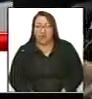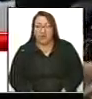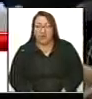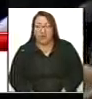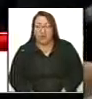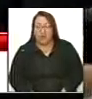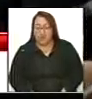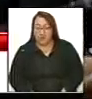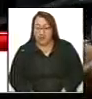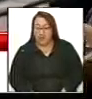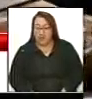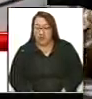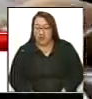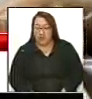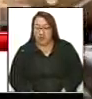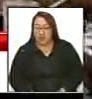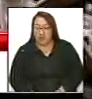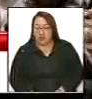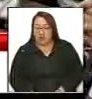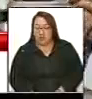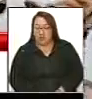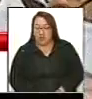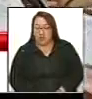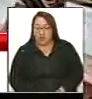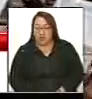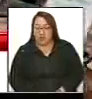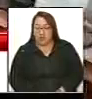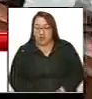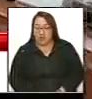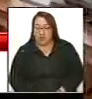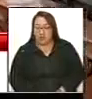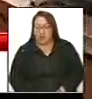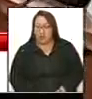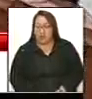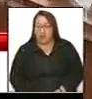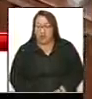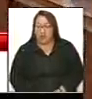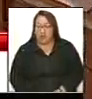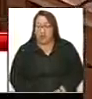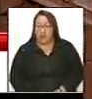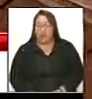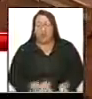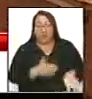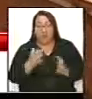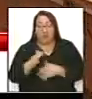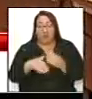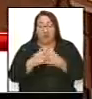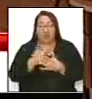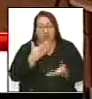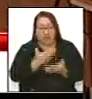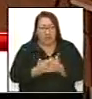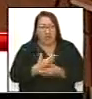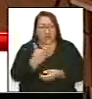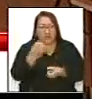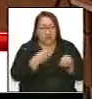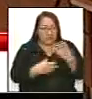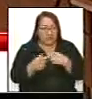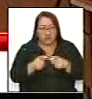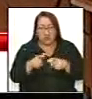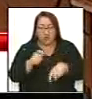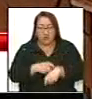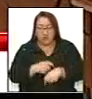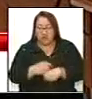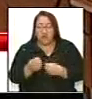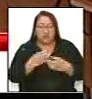Muchas gracias. Vamos a dar paso entonces ahora a y agradecer en especial que se hayan dado el espacio y el